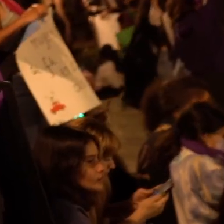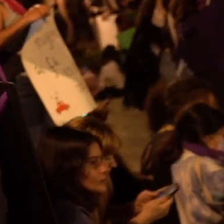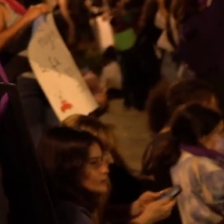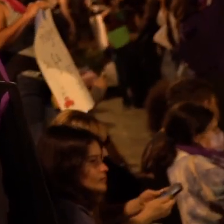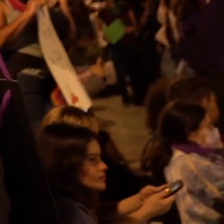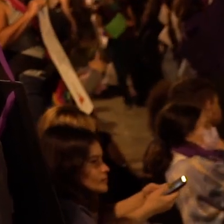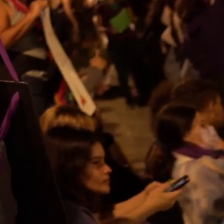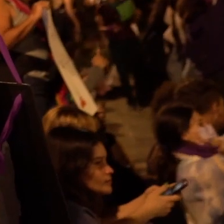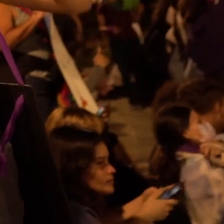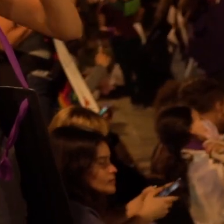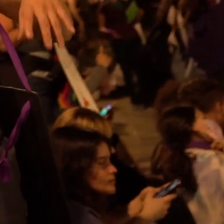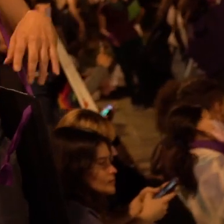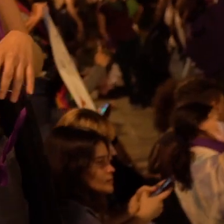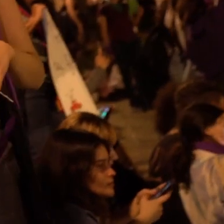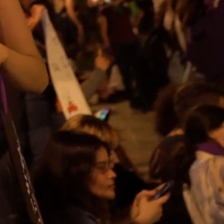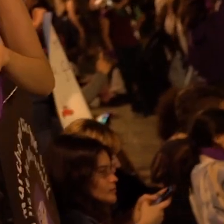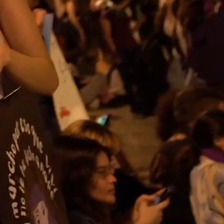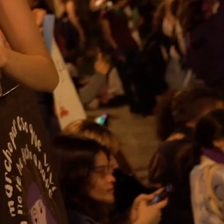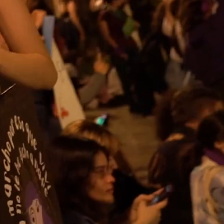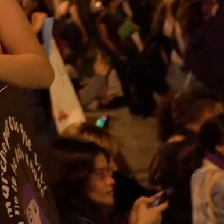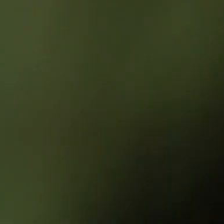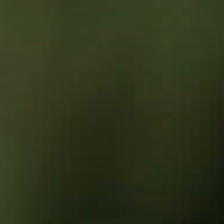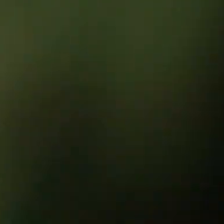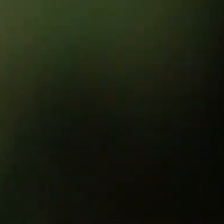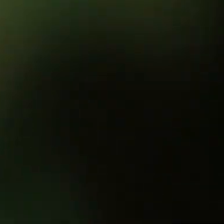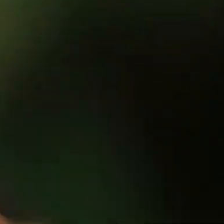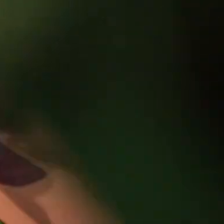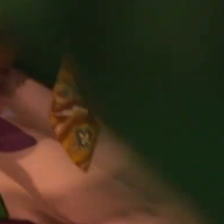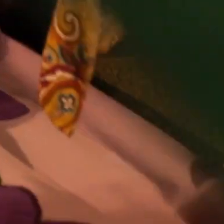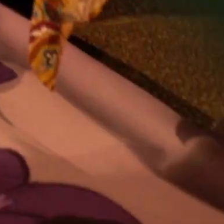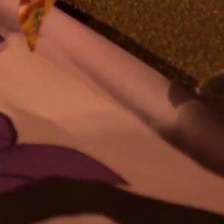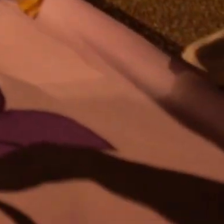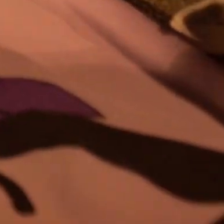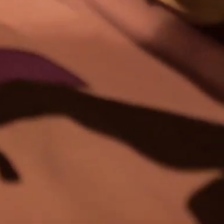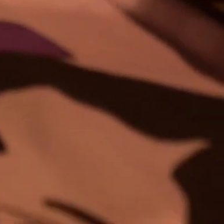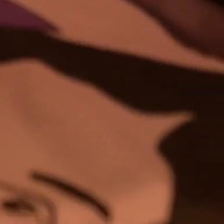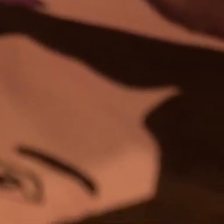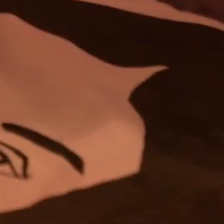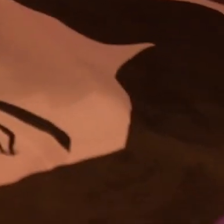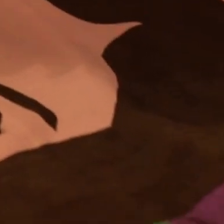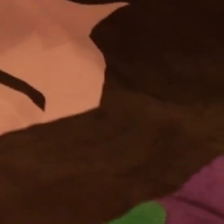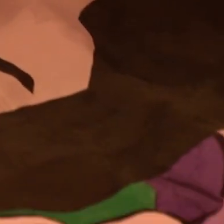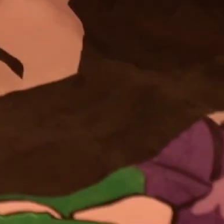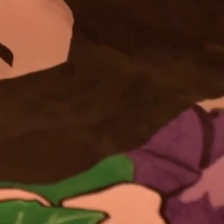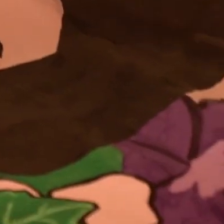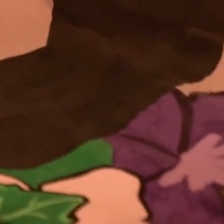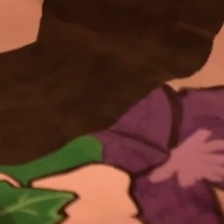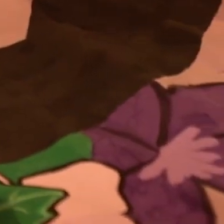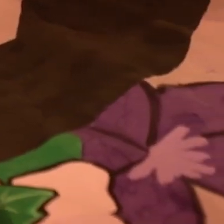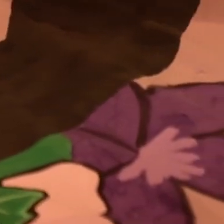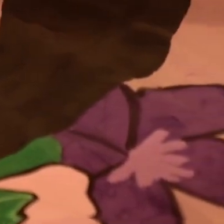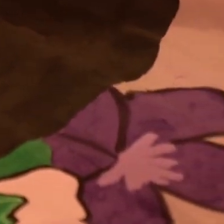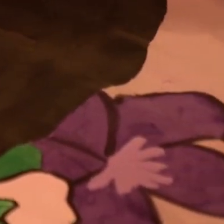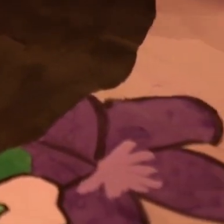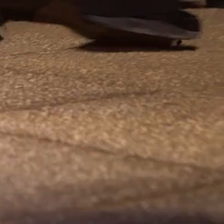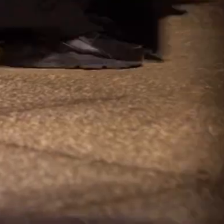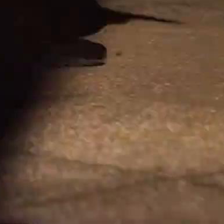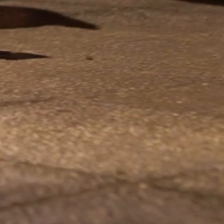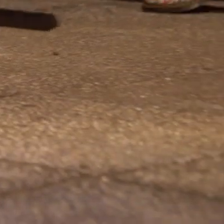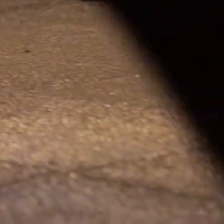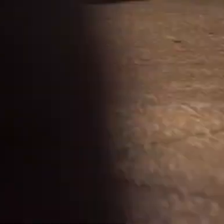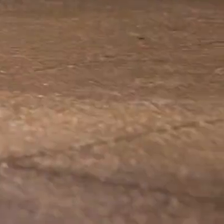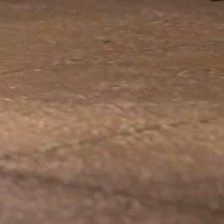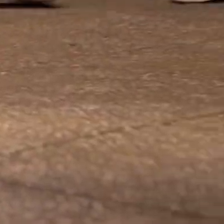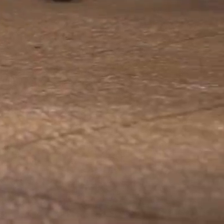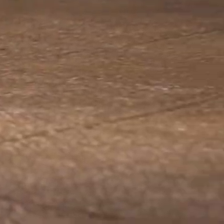fueron asesinadas, en los pasos de protesta caminan los sueños de sus vidas